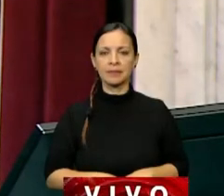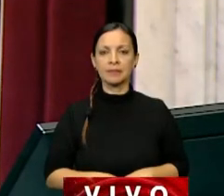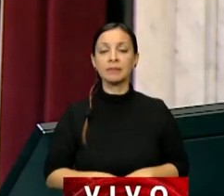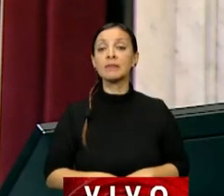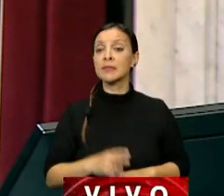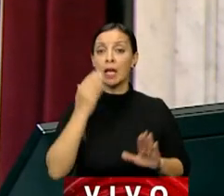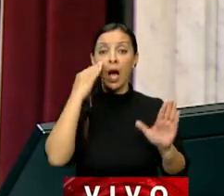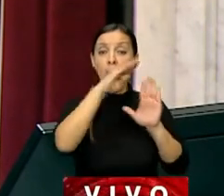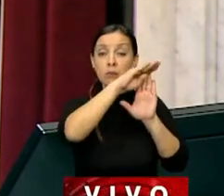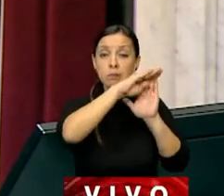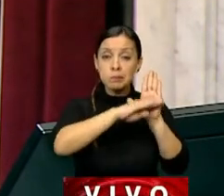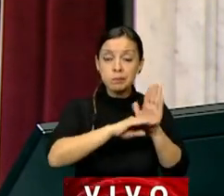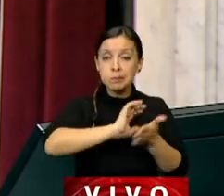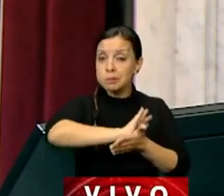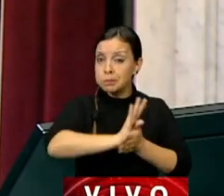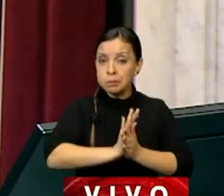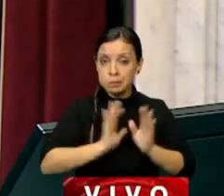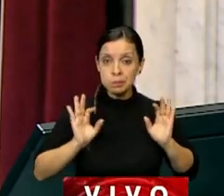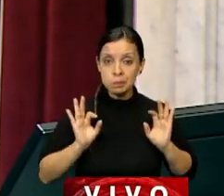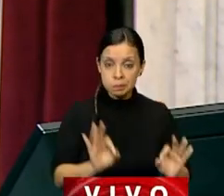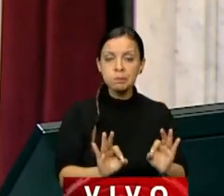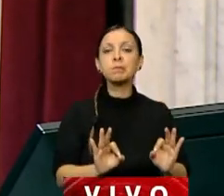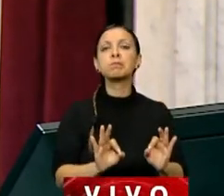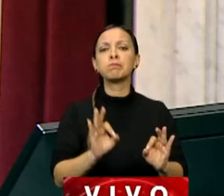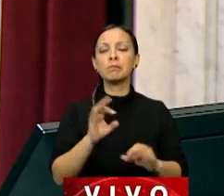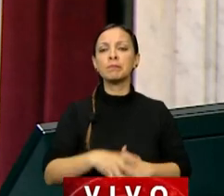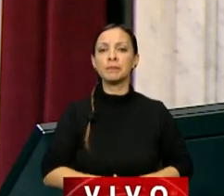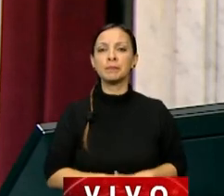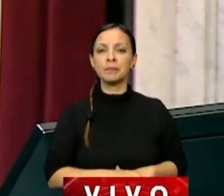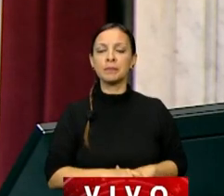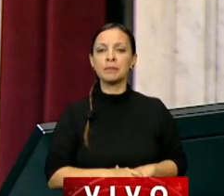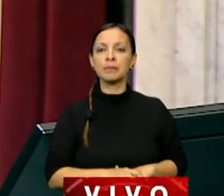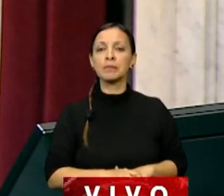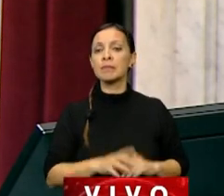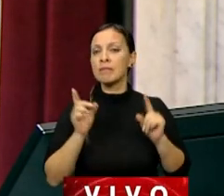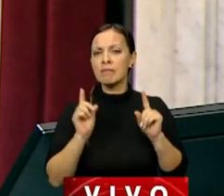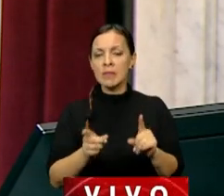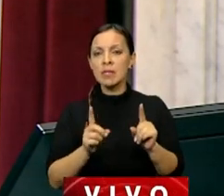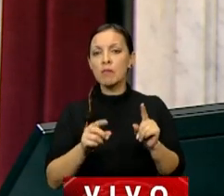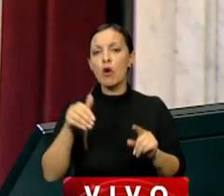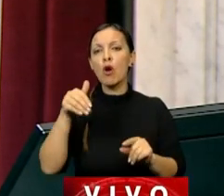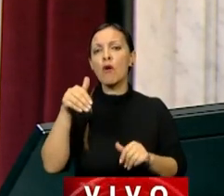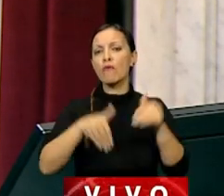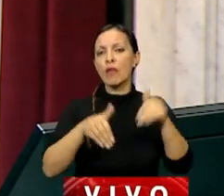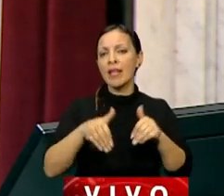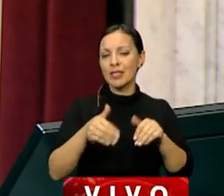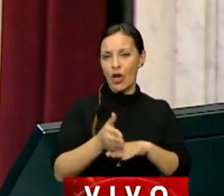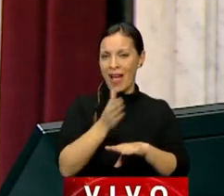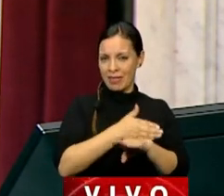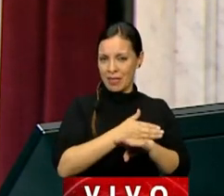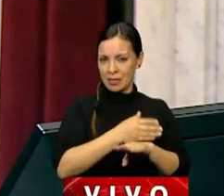agotada la lista de oradores y de acuerdo con la votación